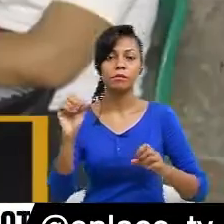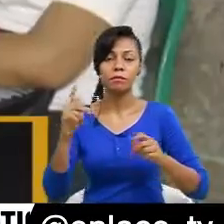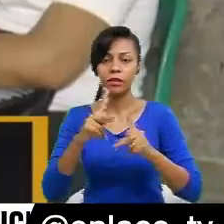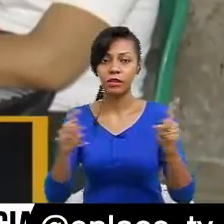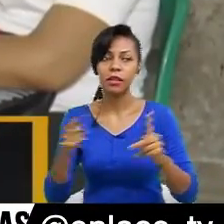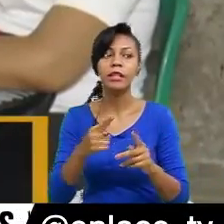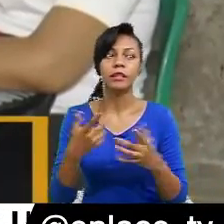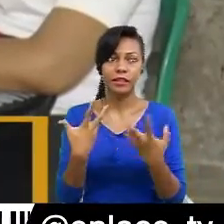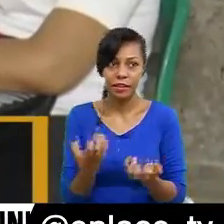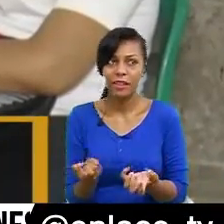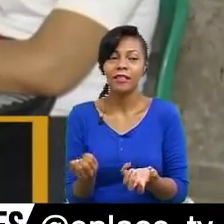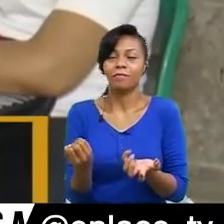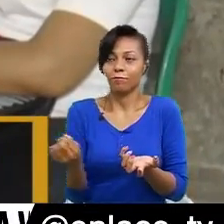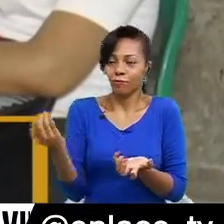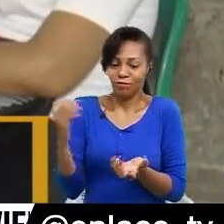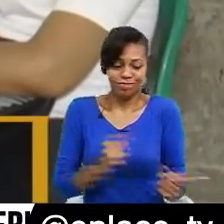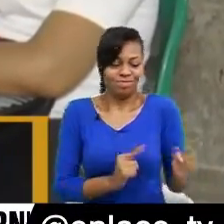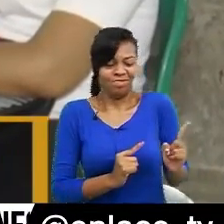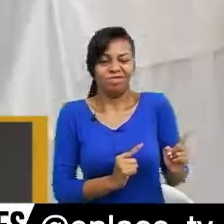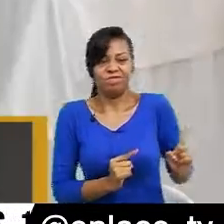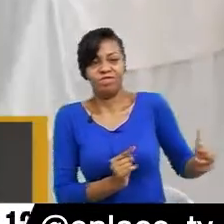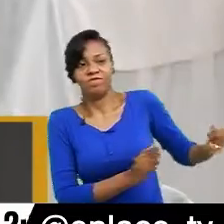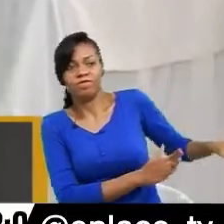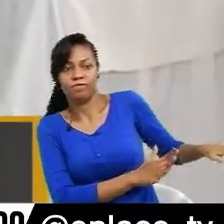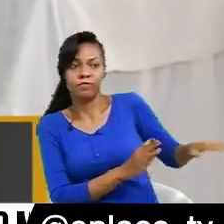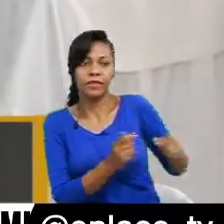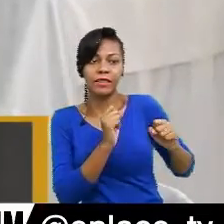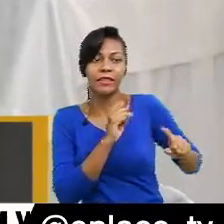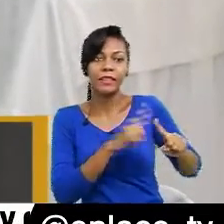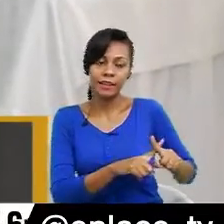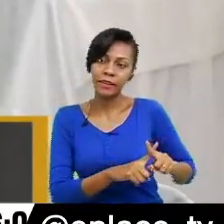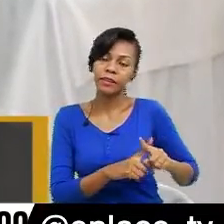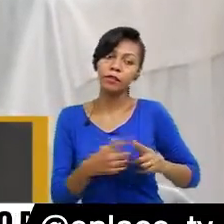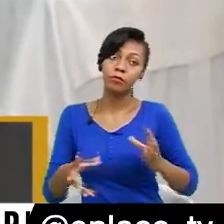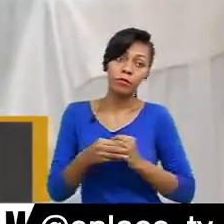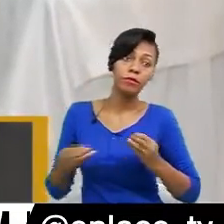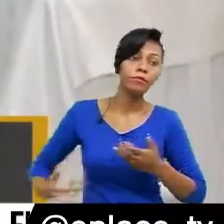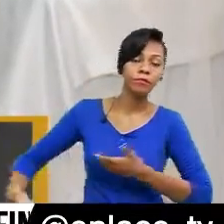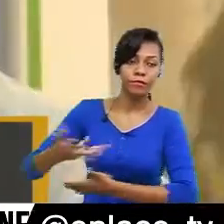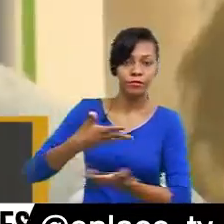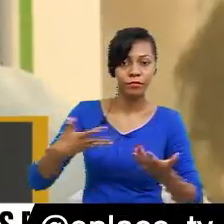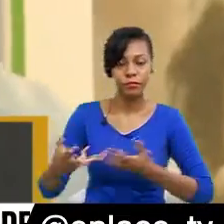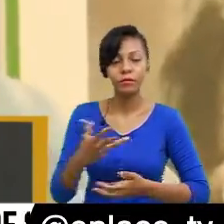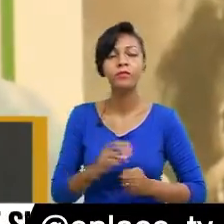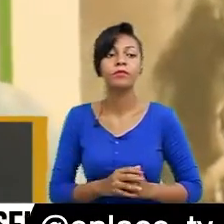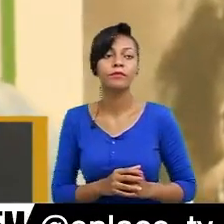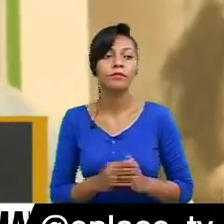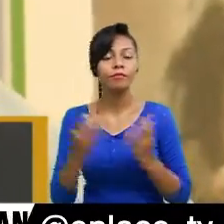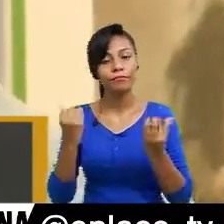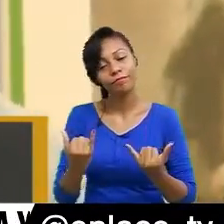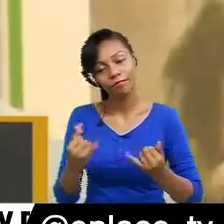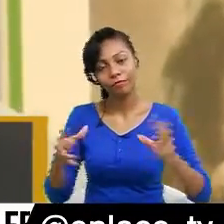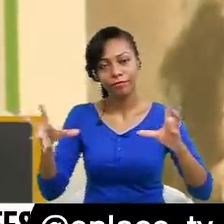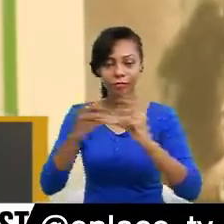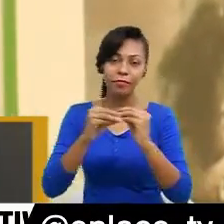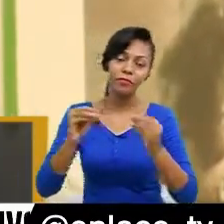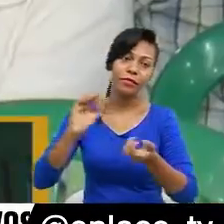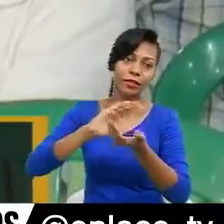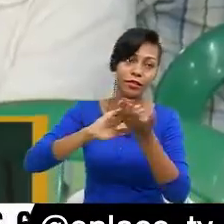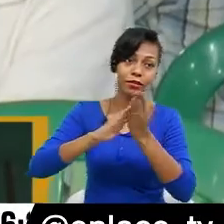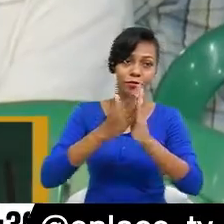de reintegración, y todas ellas han generado acciones de servicio social. Estamos hoy diciéndole a las comunidades, diciéndole a